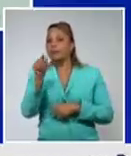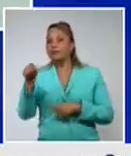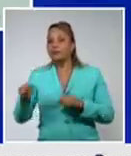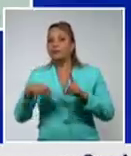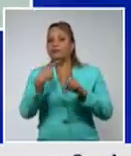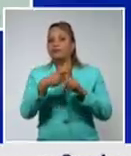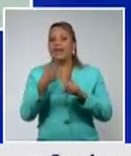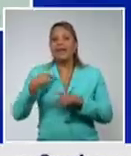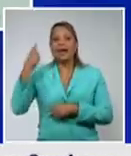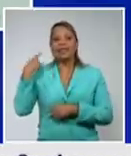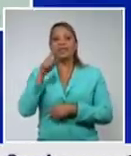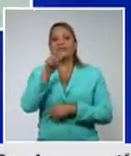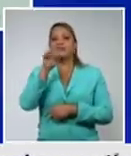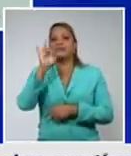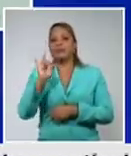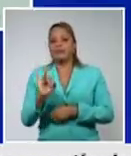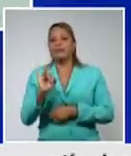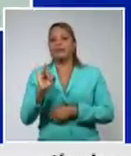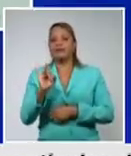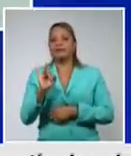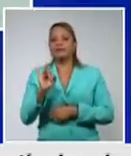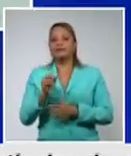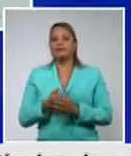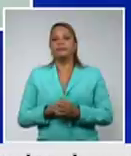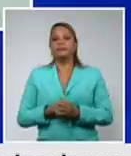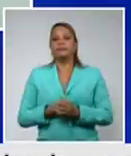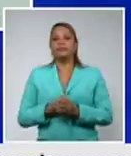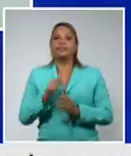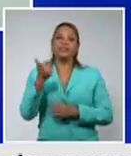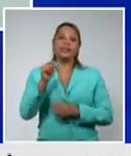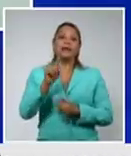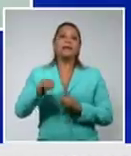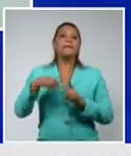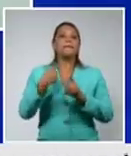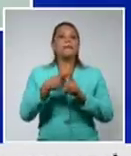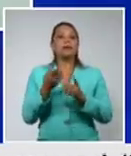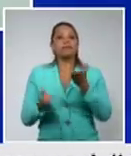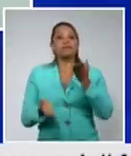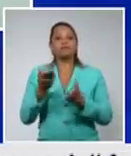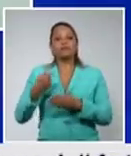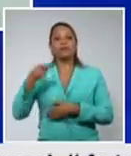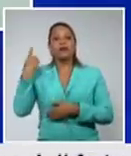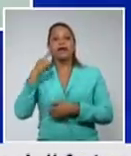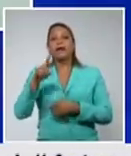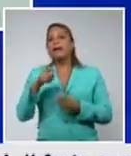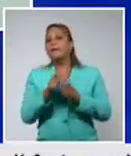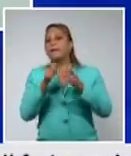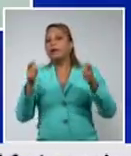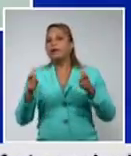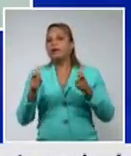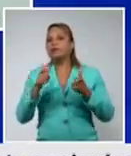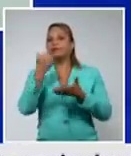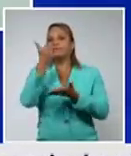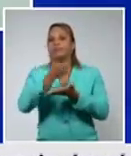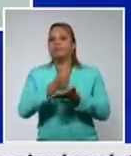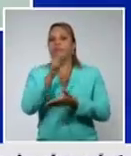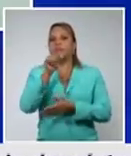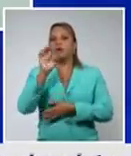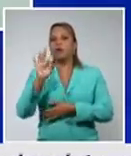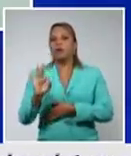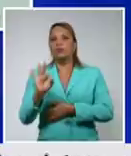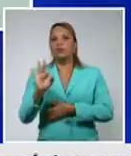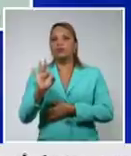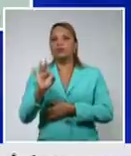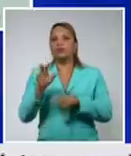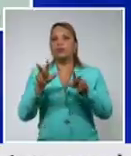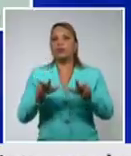17 autóctonos, 10 más que el día anterior, el mayor número en Ciego de Ávila, municipio, 8, Morón